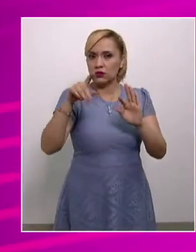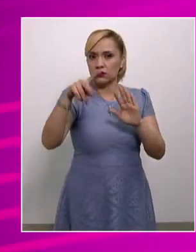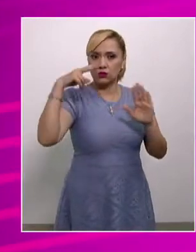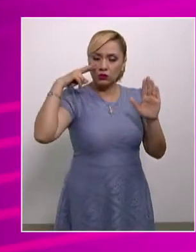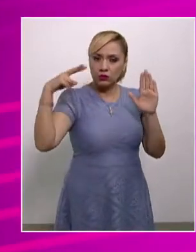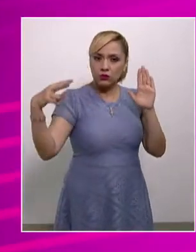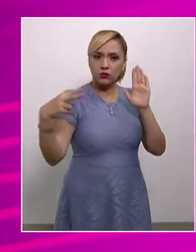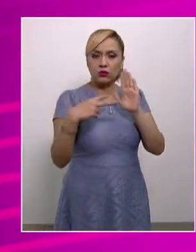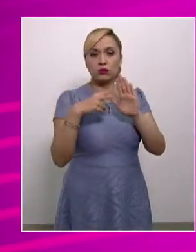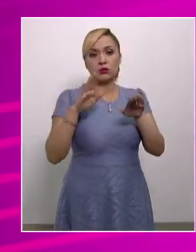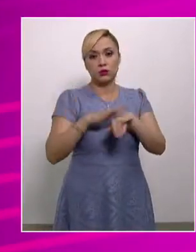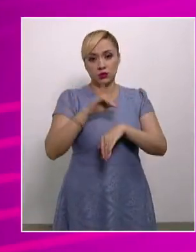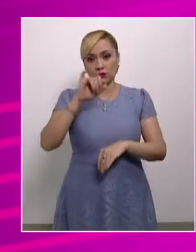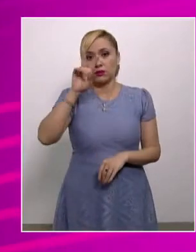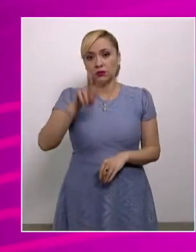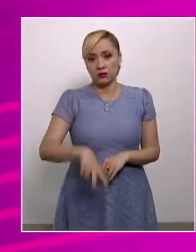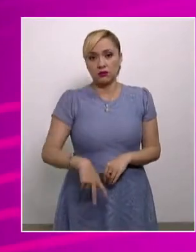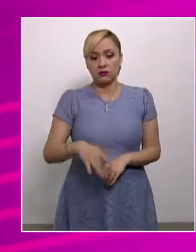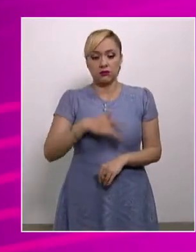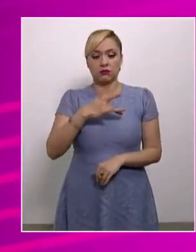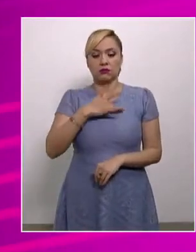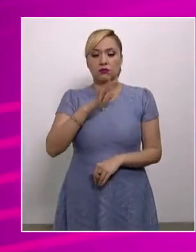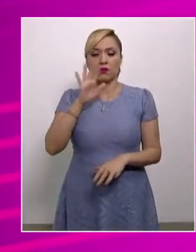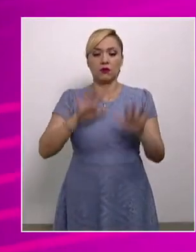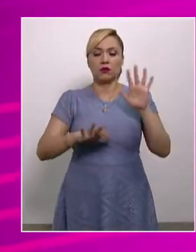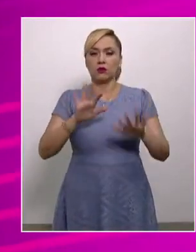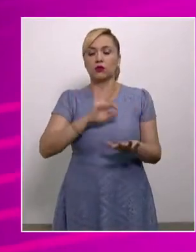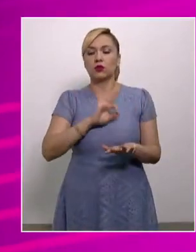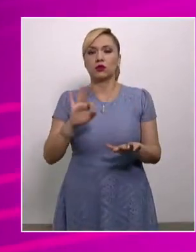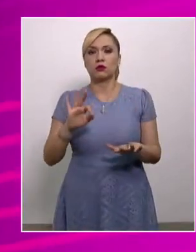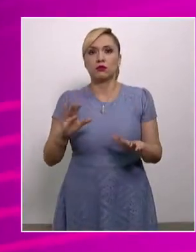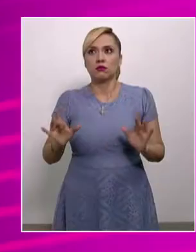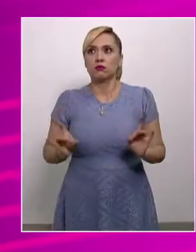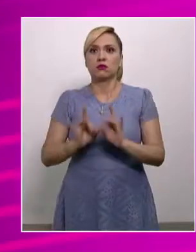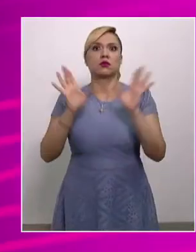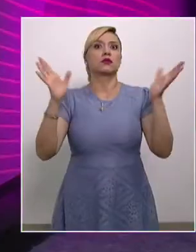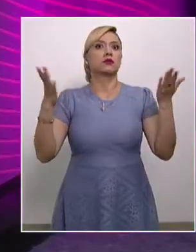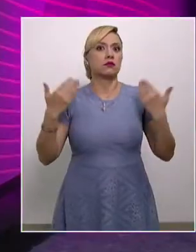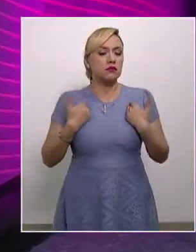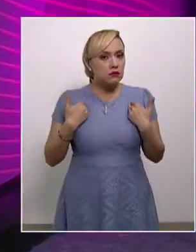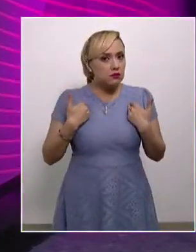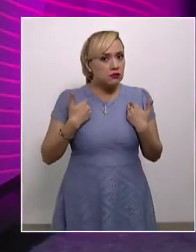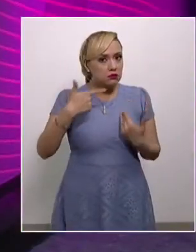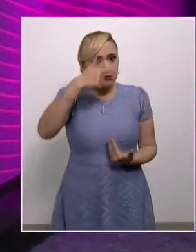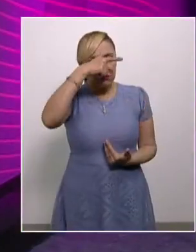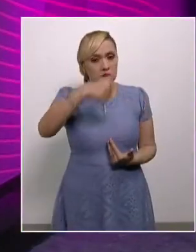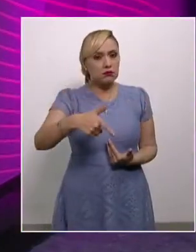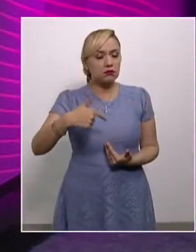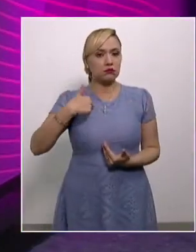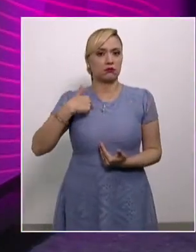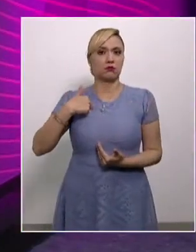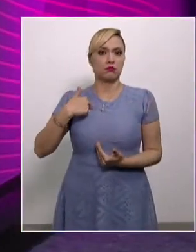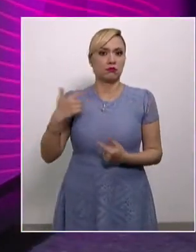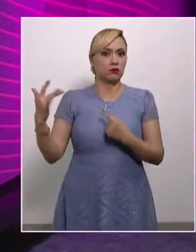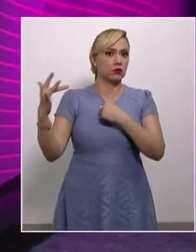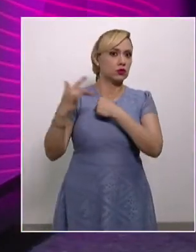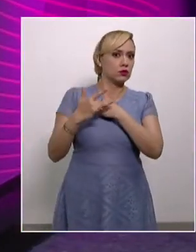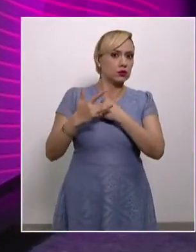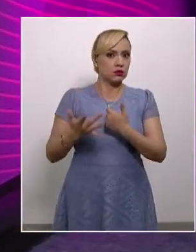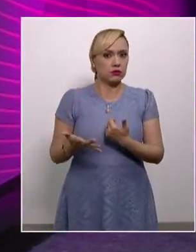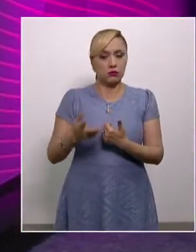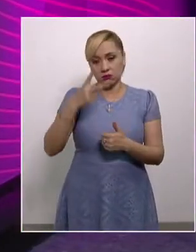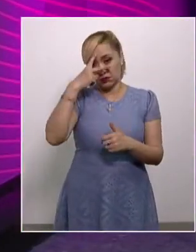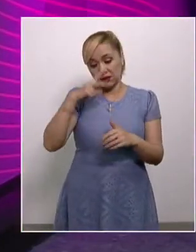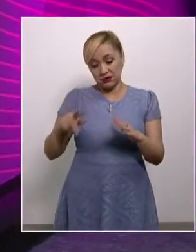llega directa o indirectamente a afectar. Sí, eso es como, retomando, solamente es recordar, el cruce por México es